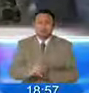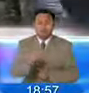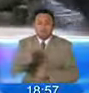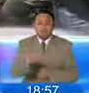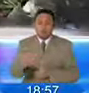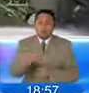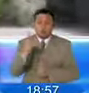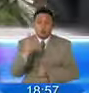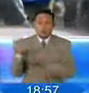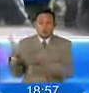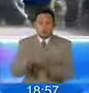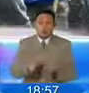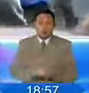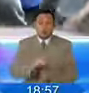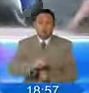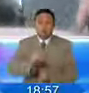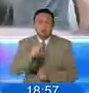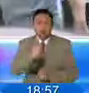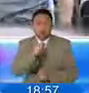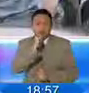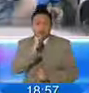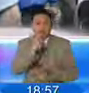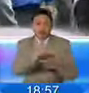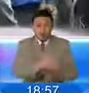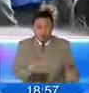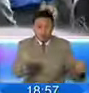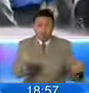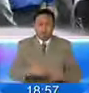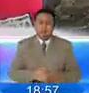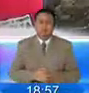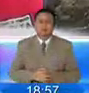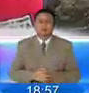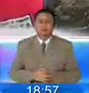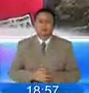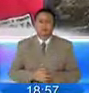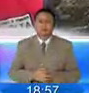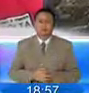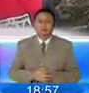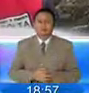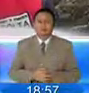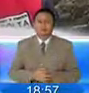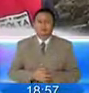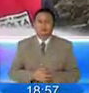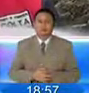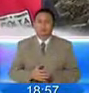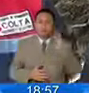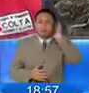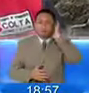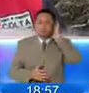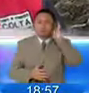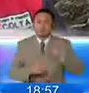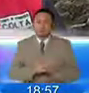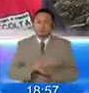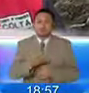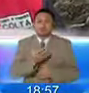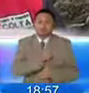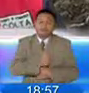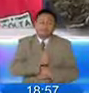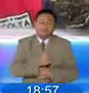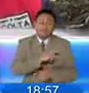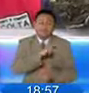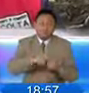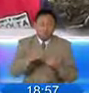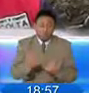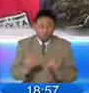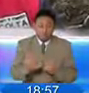4 personas y una más se encuentra aún desaparecida. Con la finalidad de poder apoyar. Lamentablemente hasta el momento no hemos